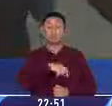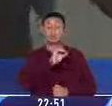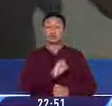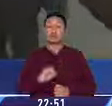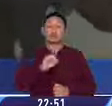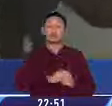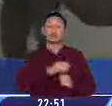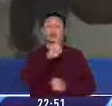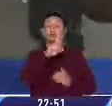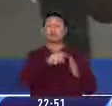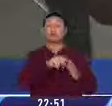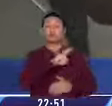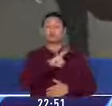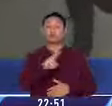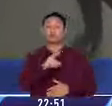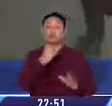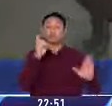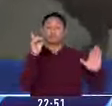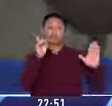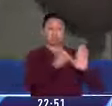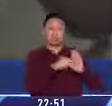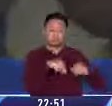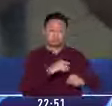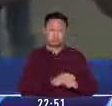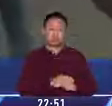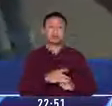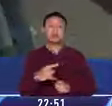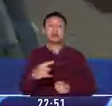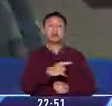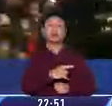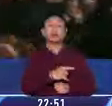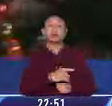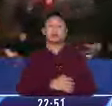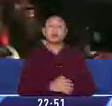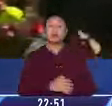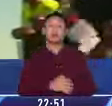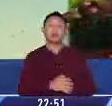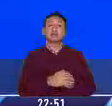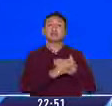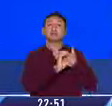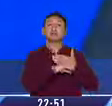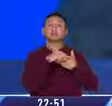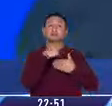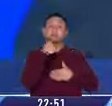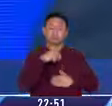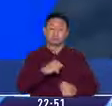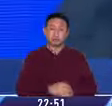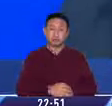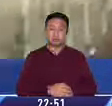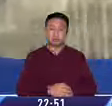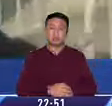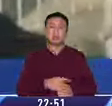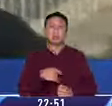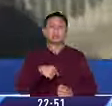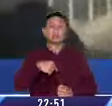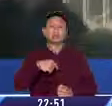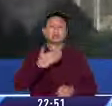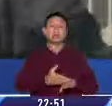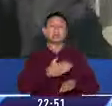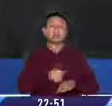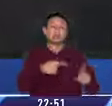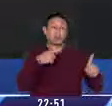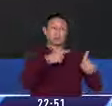del 2022 a través de una publicación en su red social donde aseguraba que sus declaraciones eran